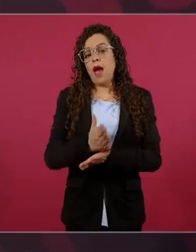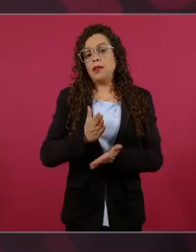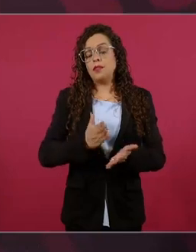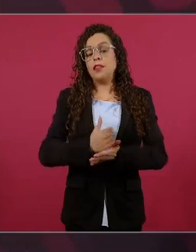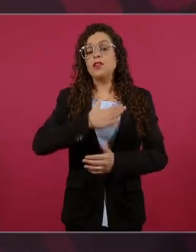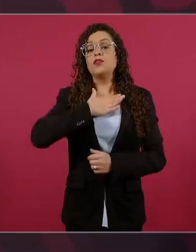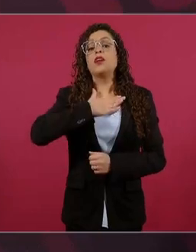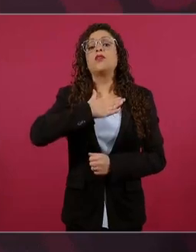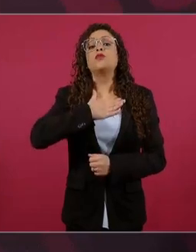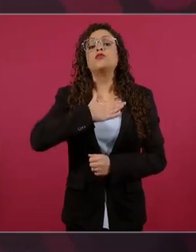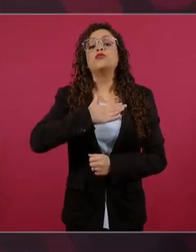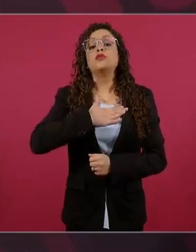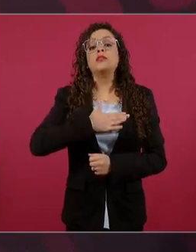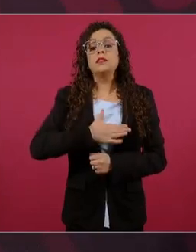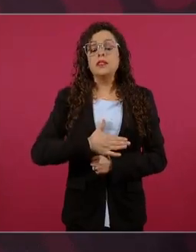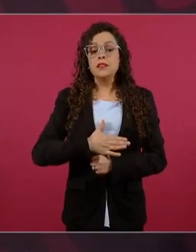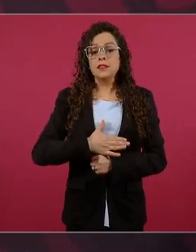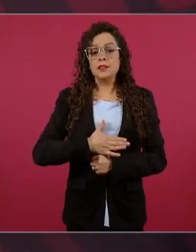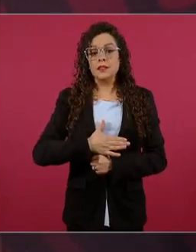Además,